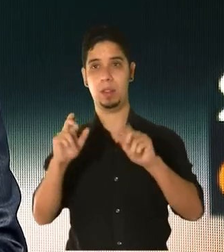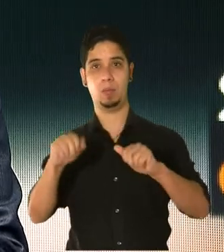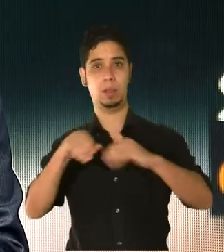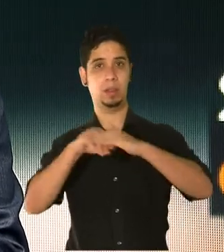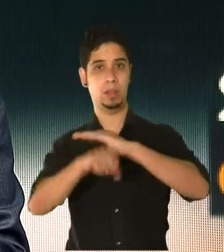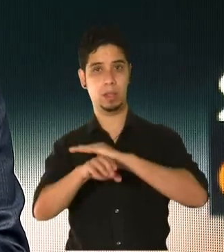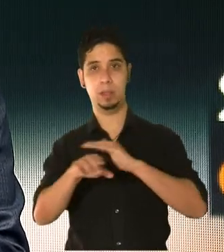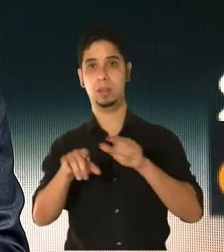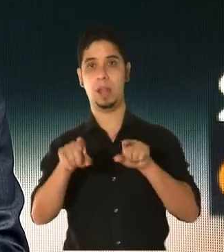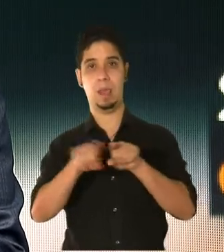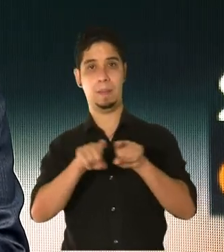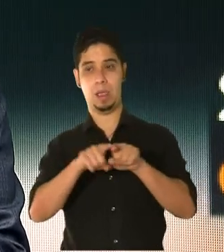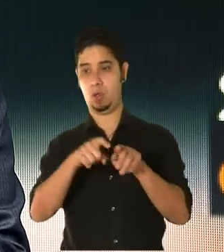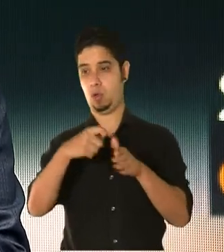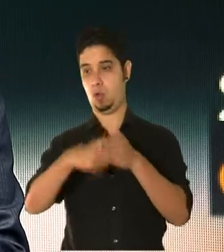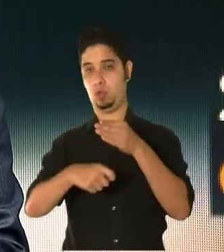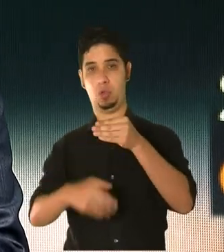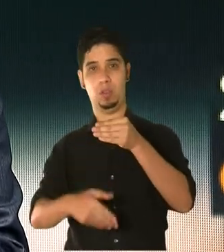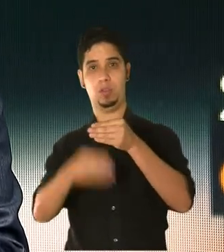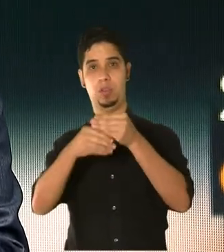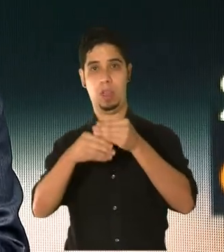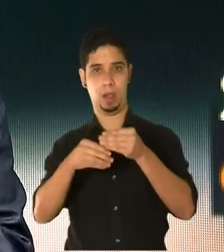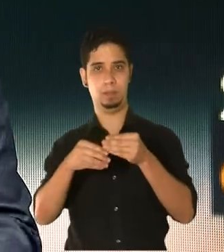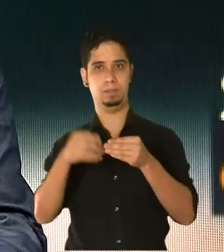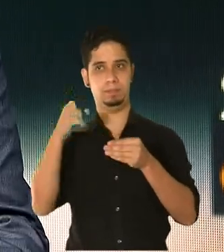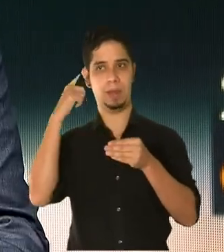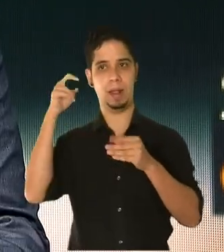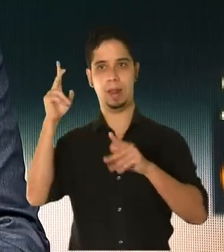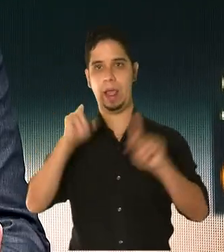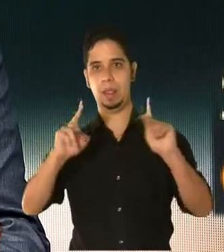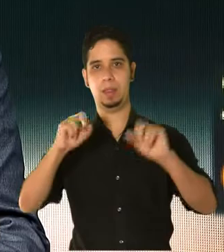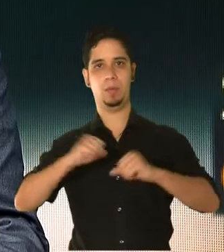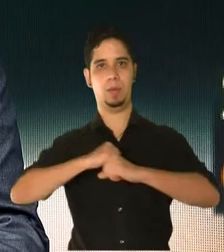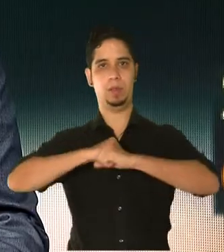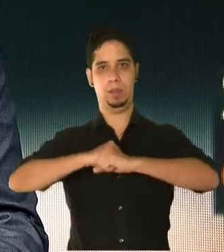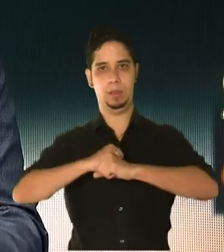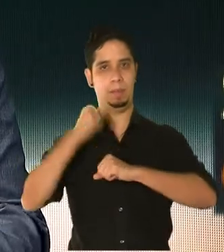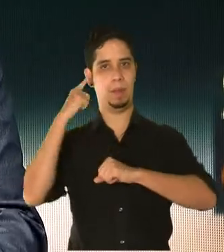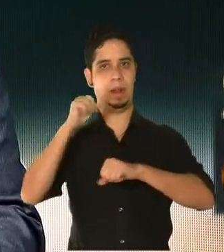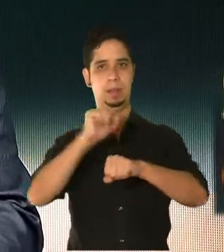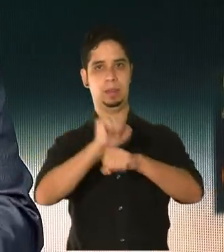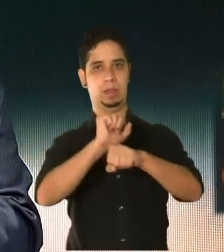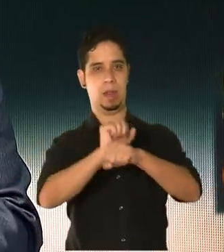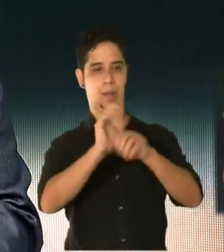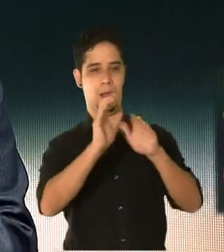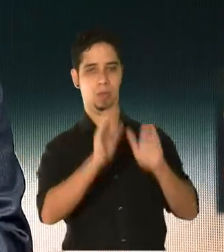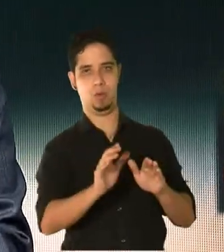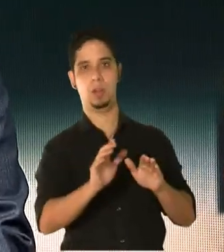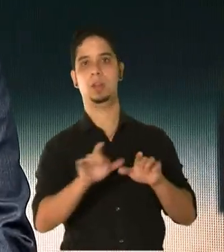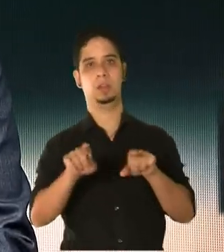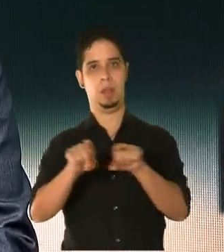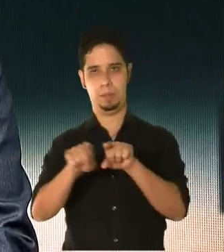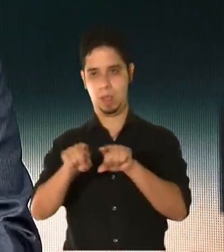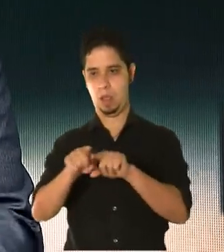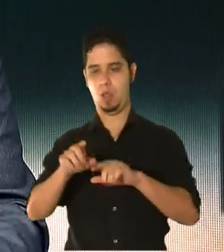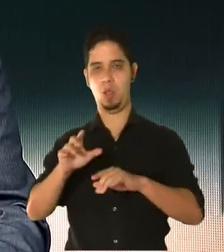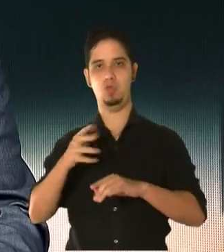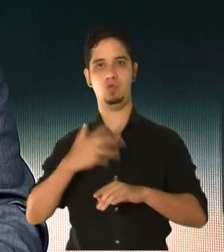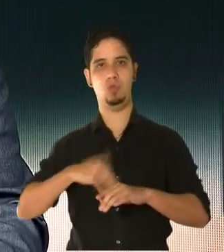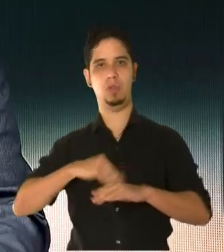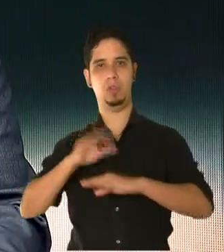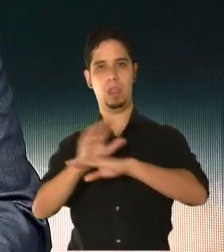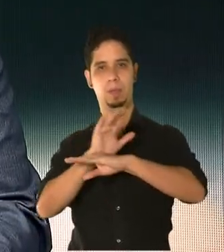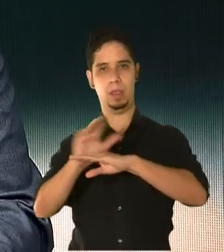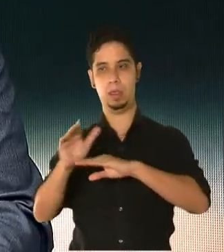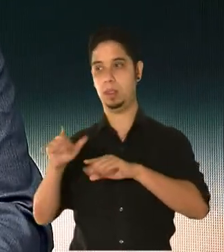crea todos los equipos de protección tanto para los empleados dueños de negocio y los clientes que son obviamente de